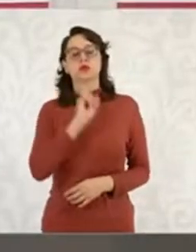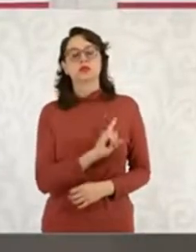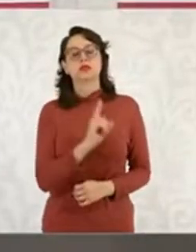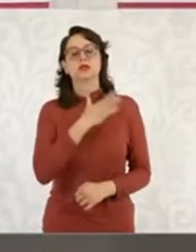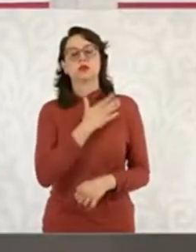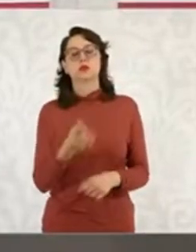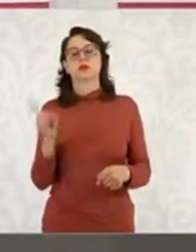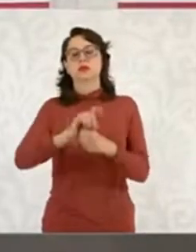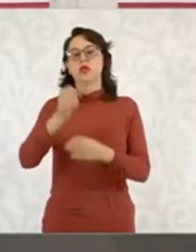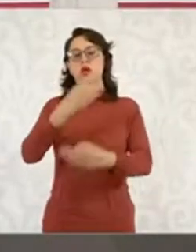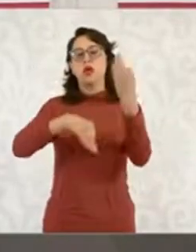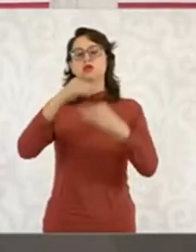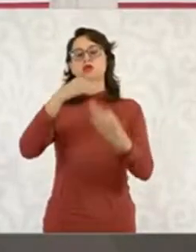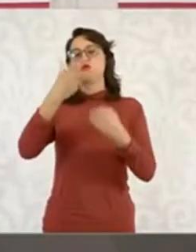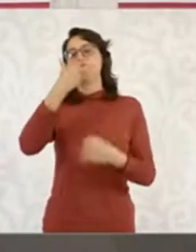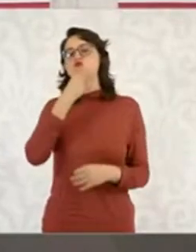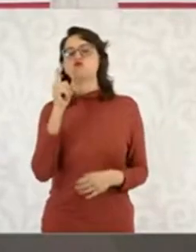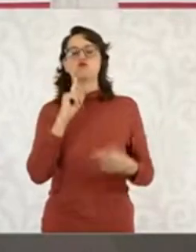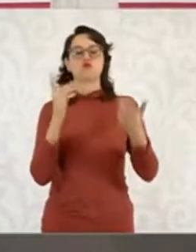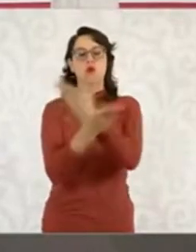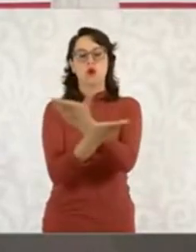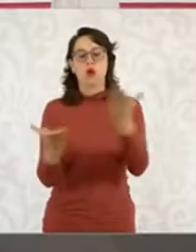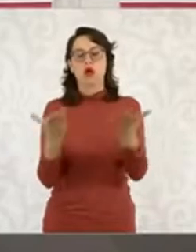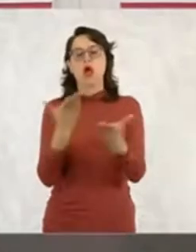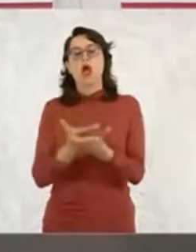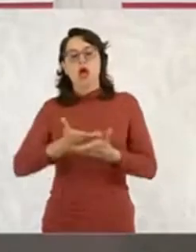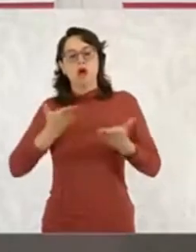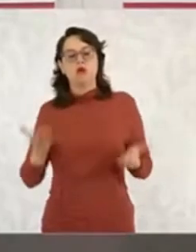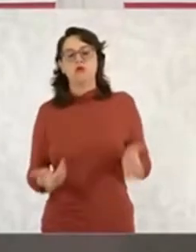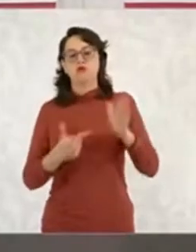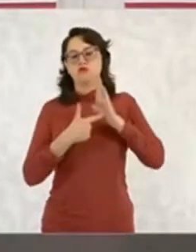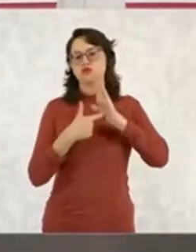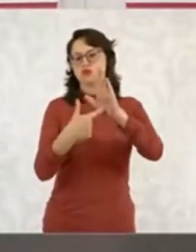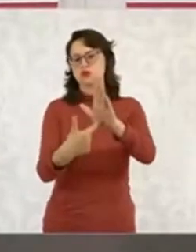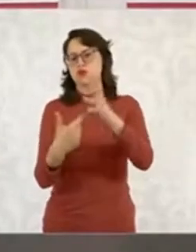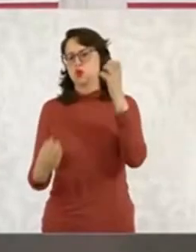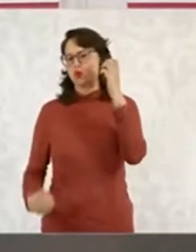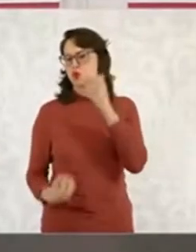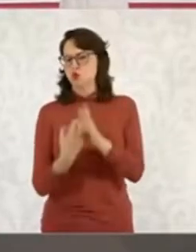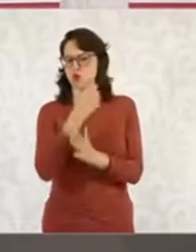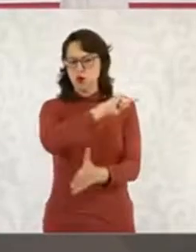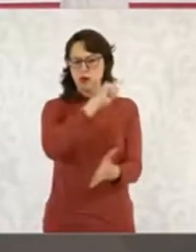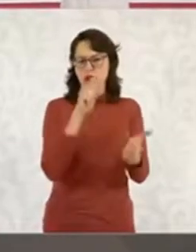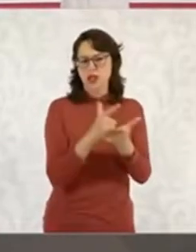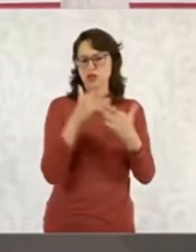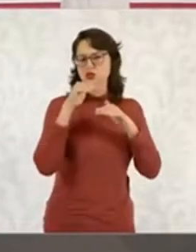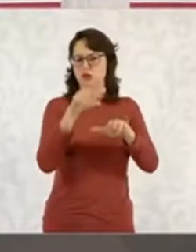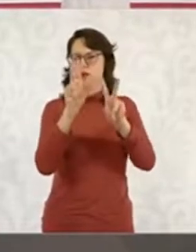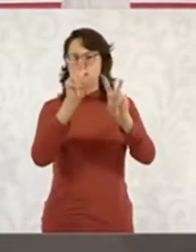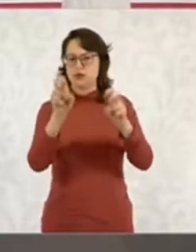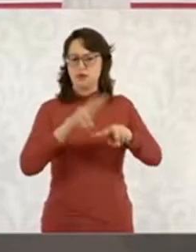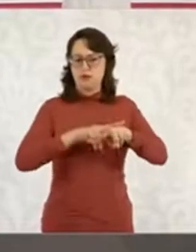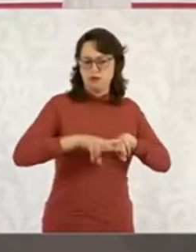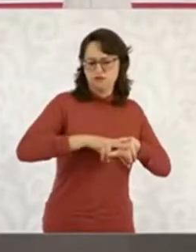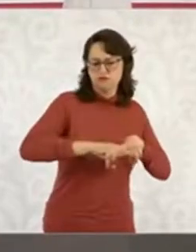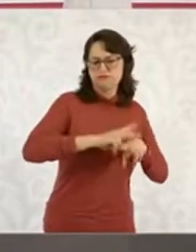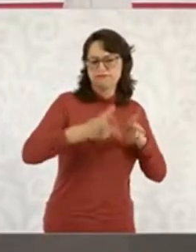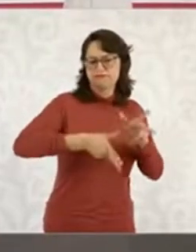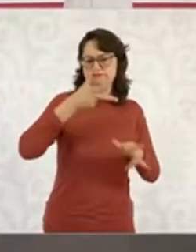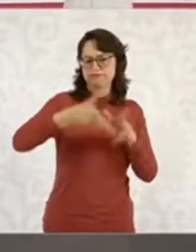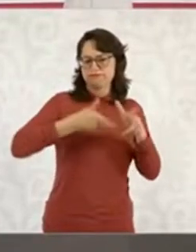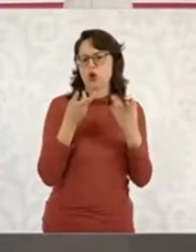que hizo el Congreso de la Unión a la Ley del Servicio Ferroviario y después cómo estamos con las licitaciones que ha comentado la